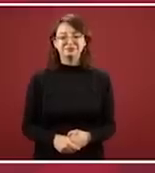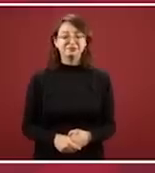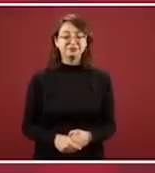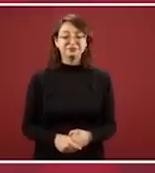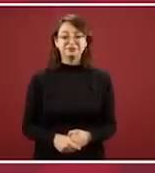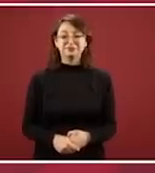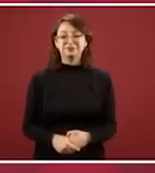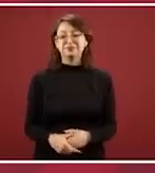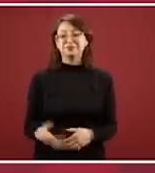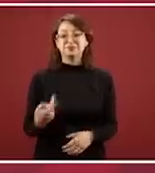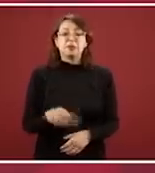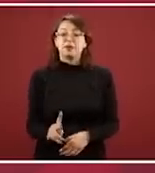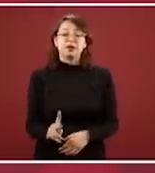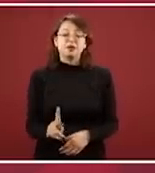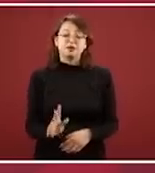Pero pues no queremos que